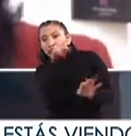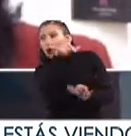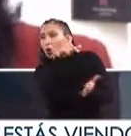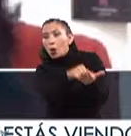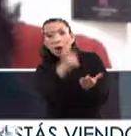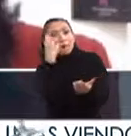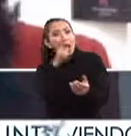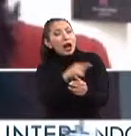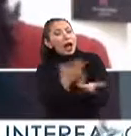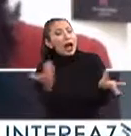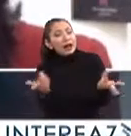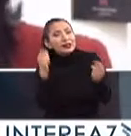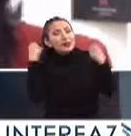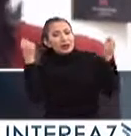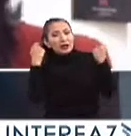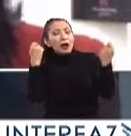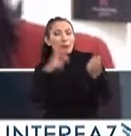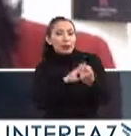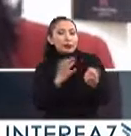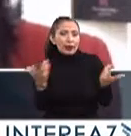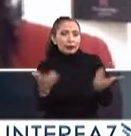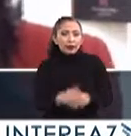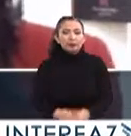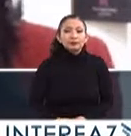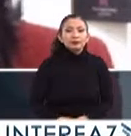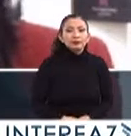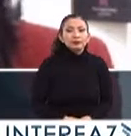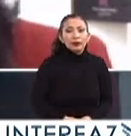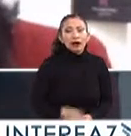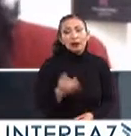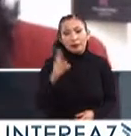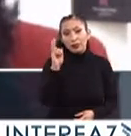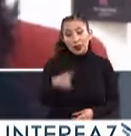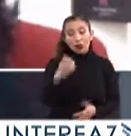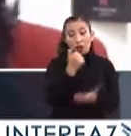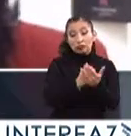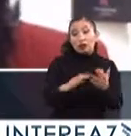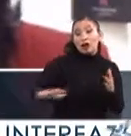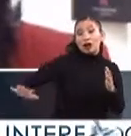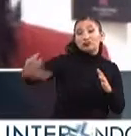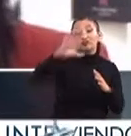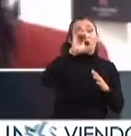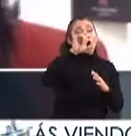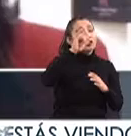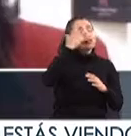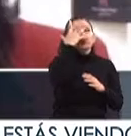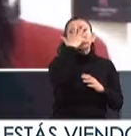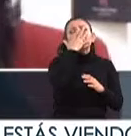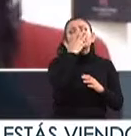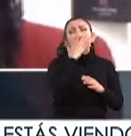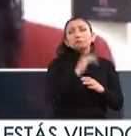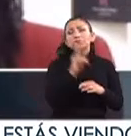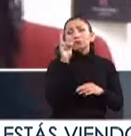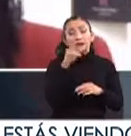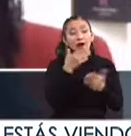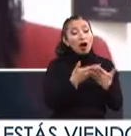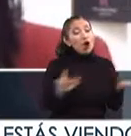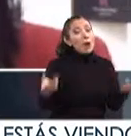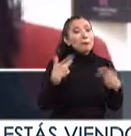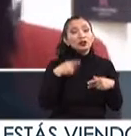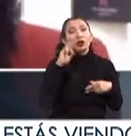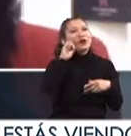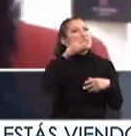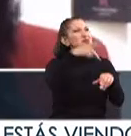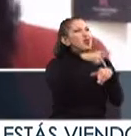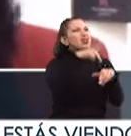súper importante para que este festival se pueda dar. Y como bien dices, en una ciudad colonial tan bonita, la verdad hoy en día la gente ya no va a